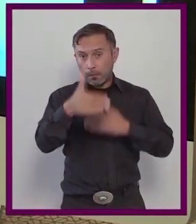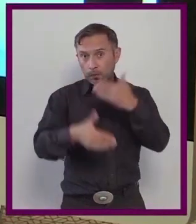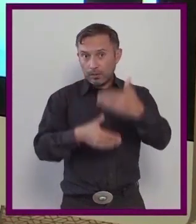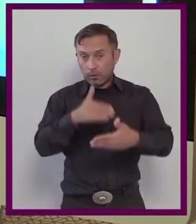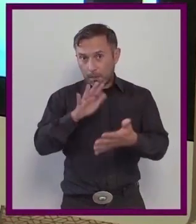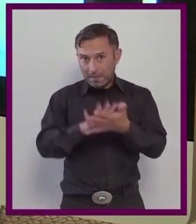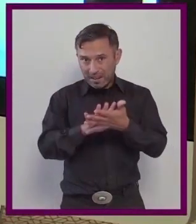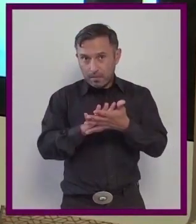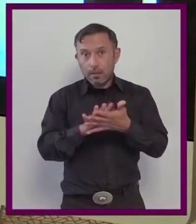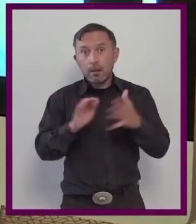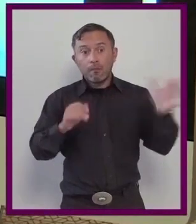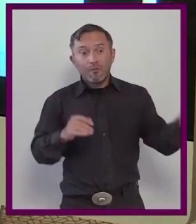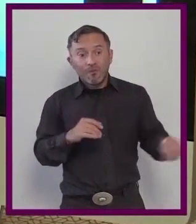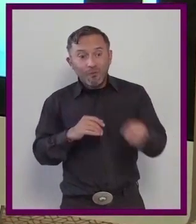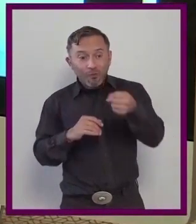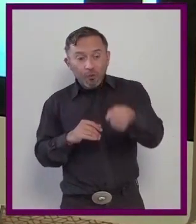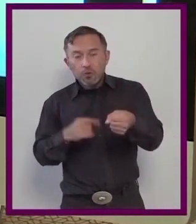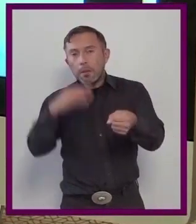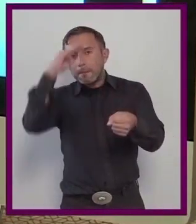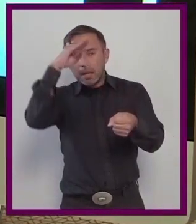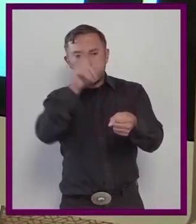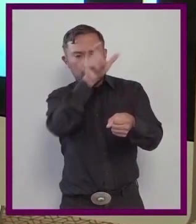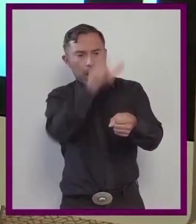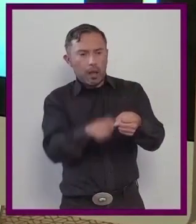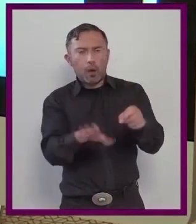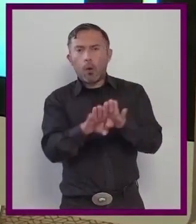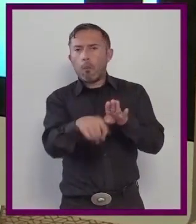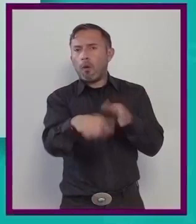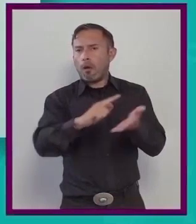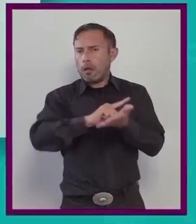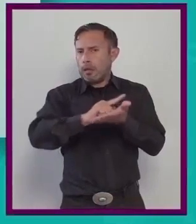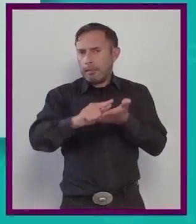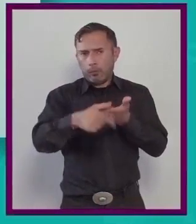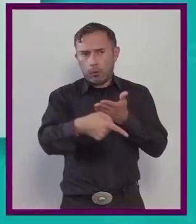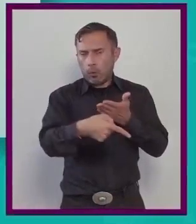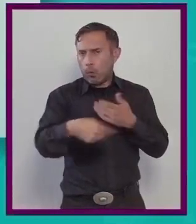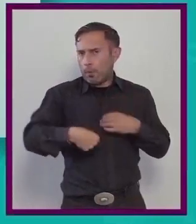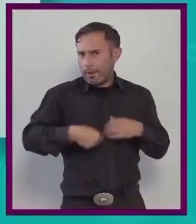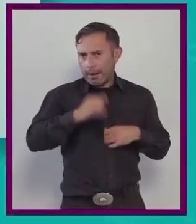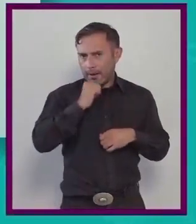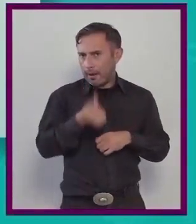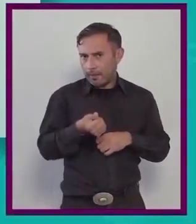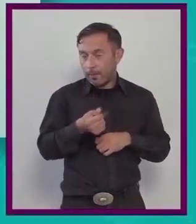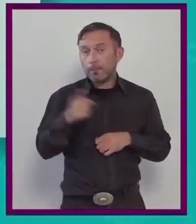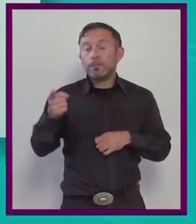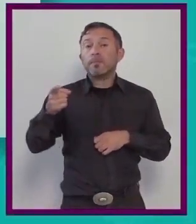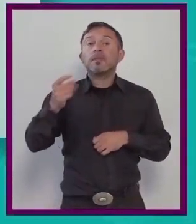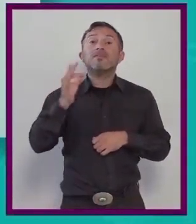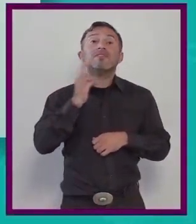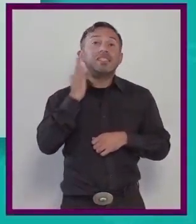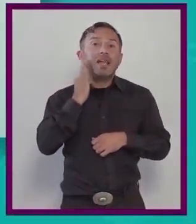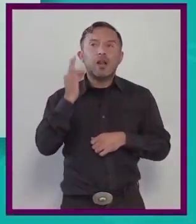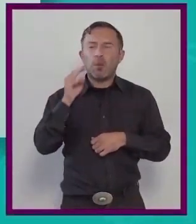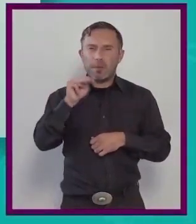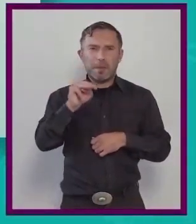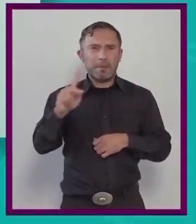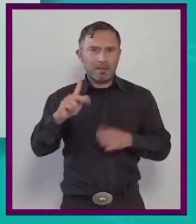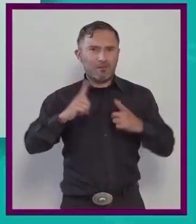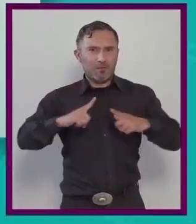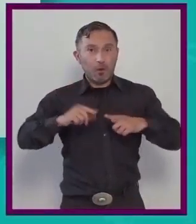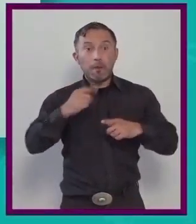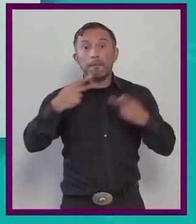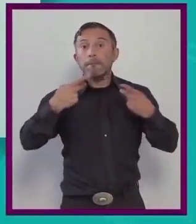desarrollo de un proceso penal será considerado como si no hubiese hecho nada. Es decir, que el fiscal, antes Ministerio Público,